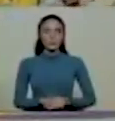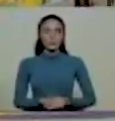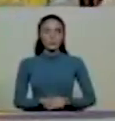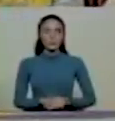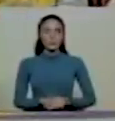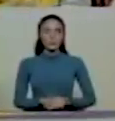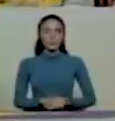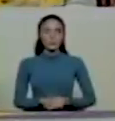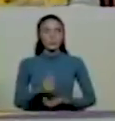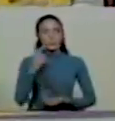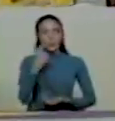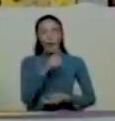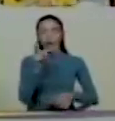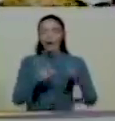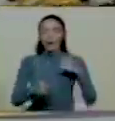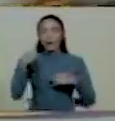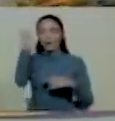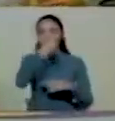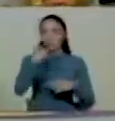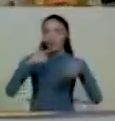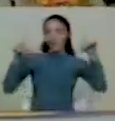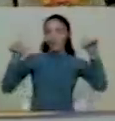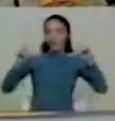Se están viendo en la pantalla, ¿no?